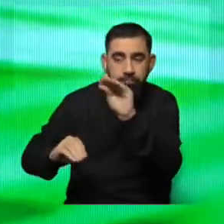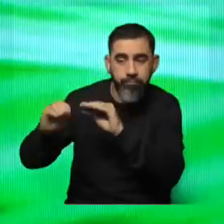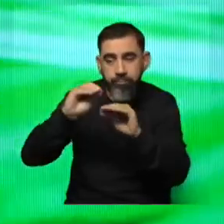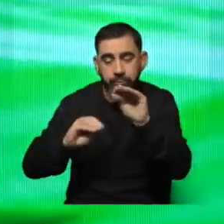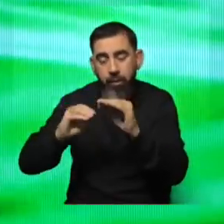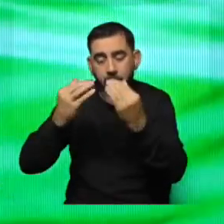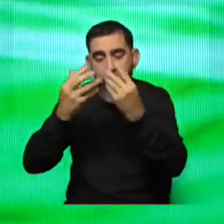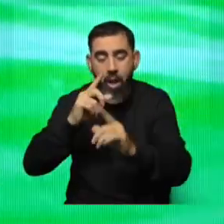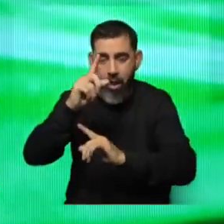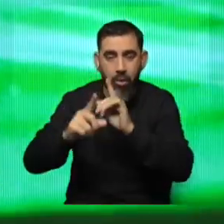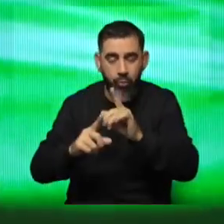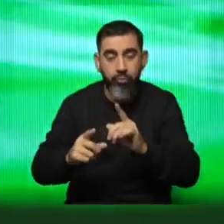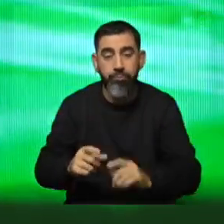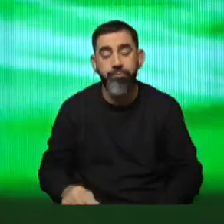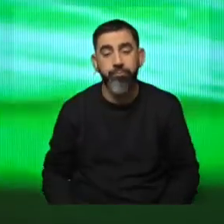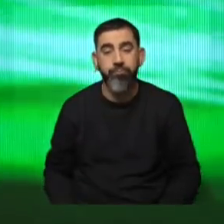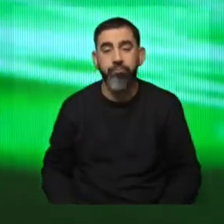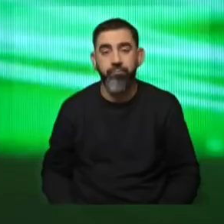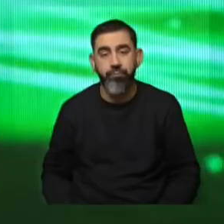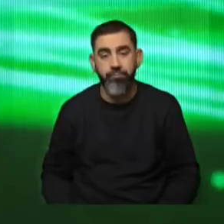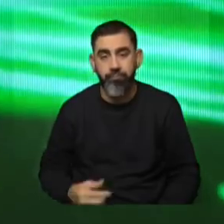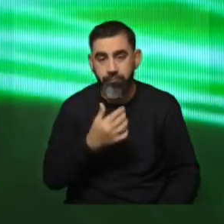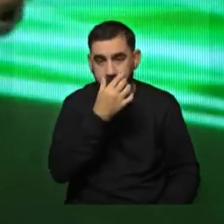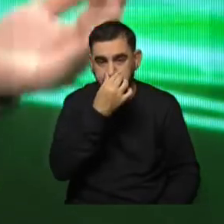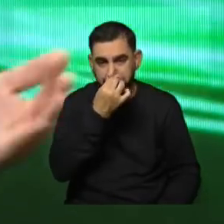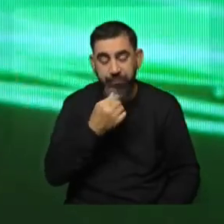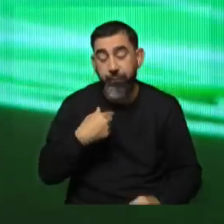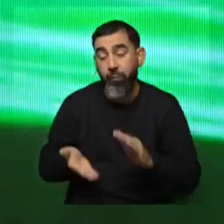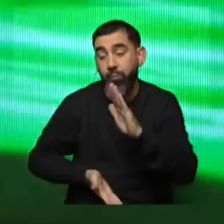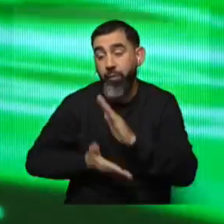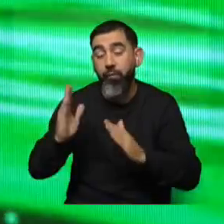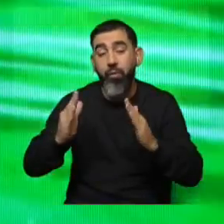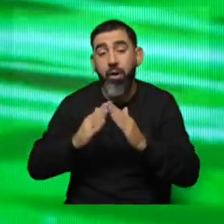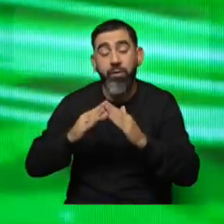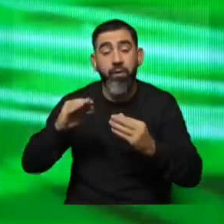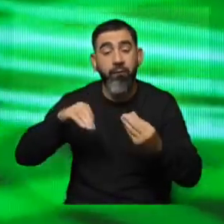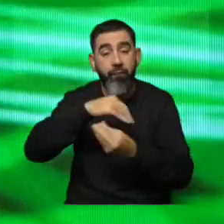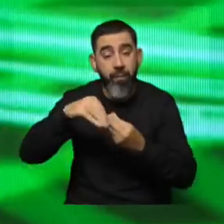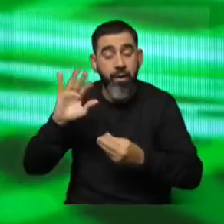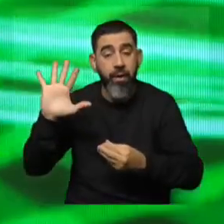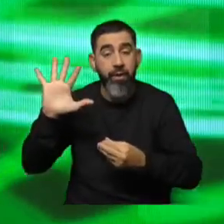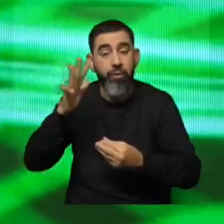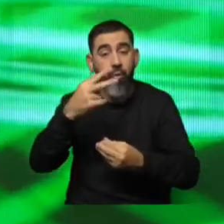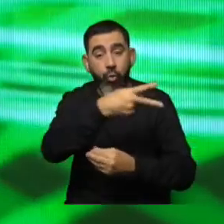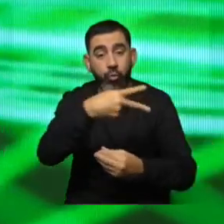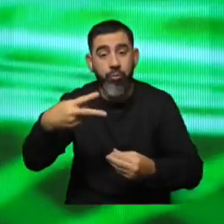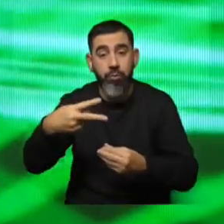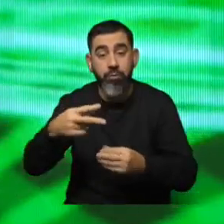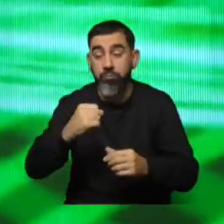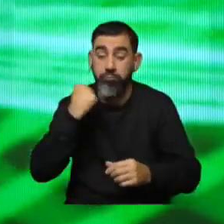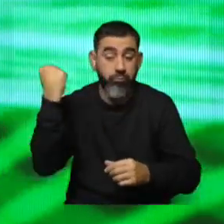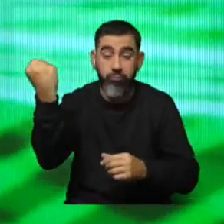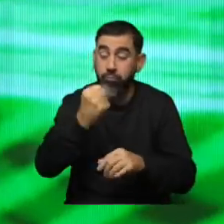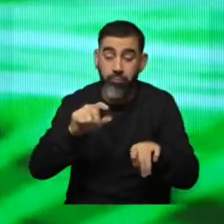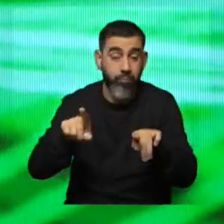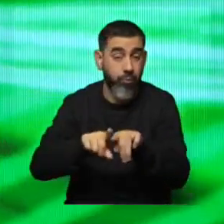pasajes este Pero obviamente a ver si te ibas para la casa de tu familia en el interior estas dos semanas era tan importante es tan importante